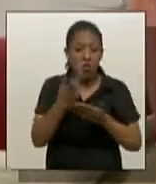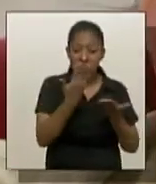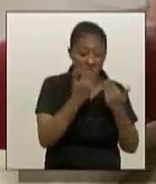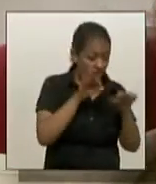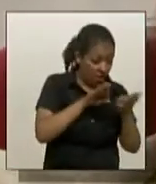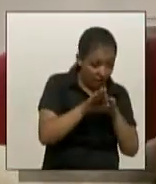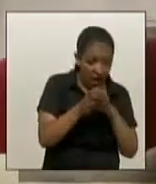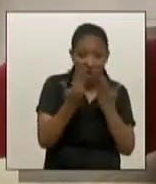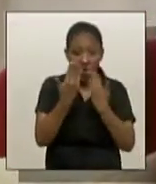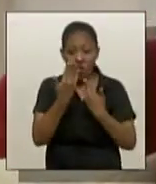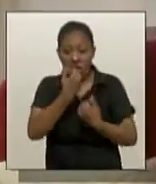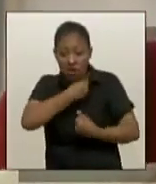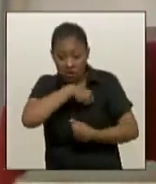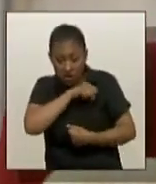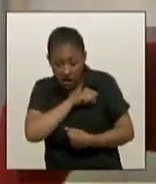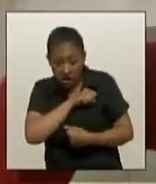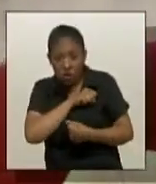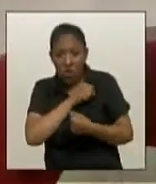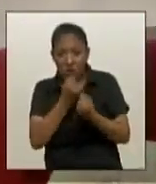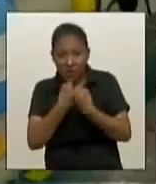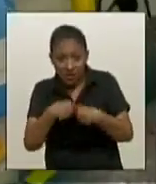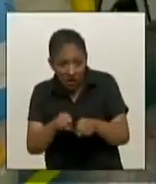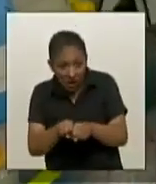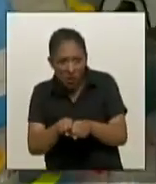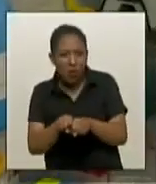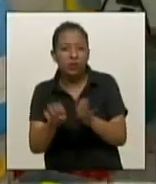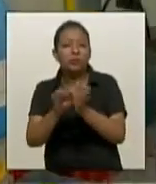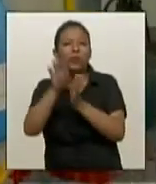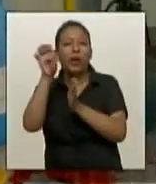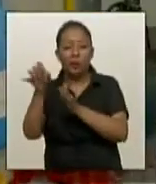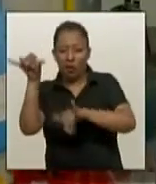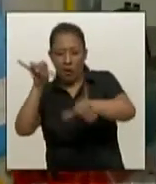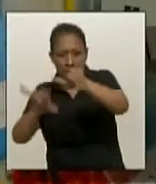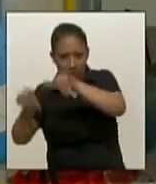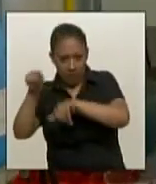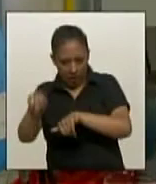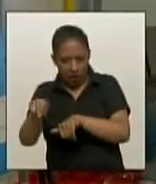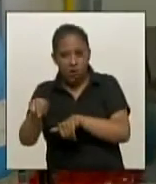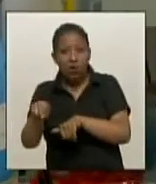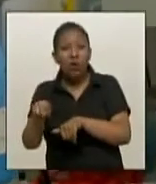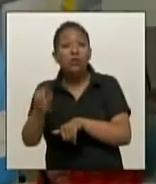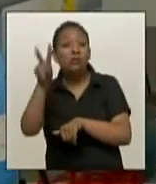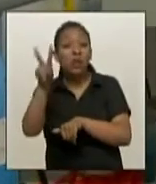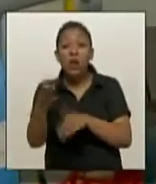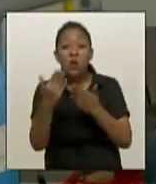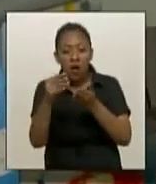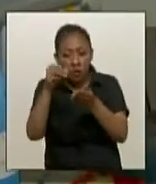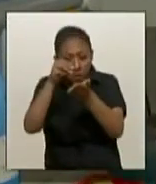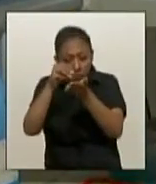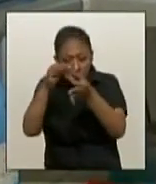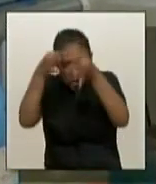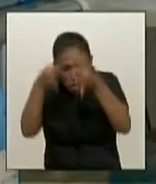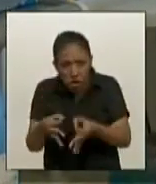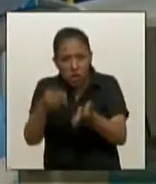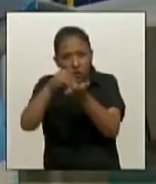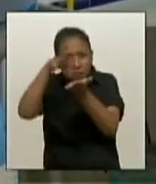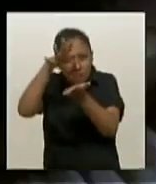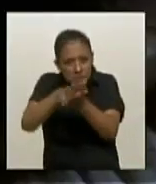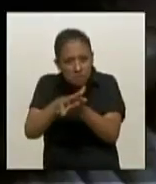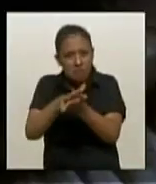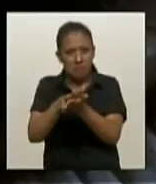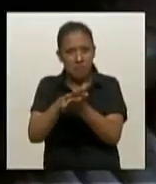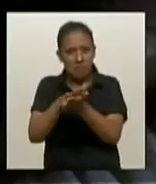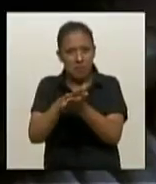médicos, en el caso, por ejemplo, de los laboratorios, es que evidentemente no se cumple la norma oficial mexicana